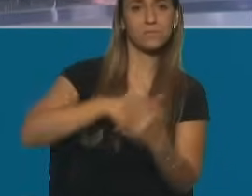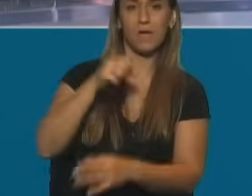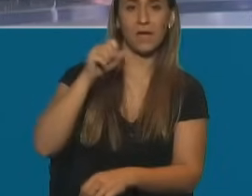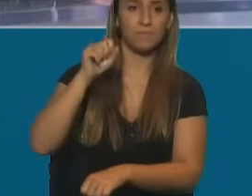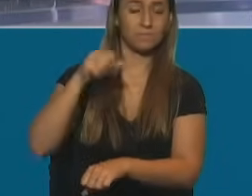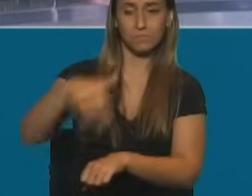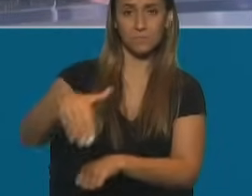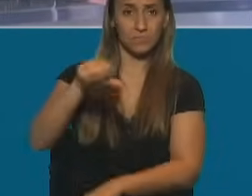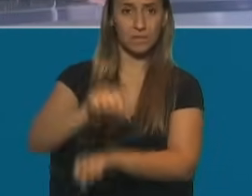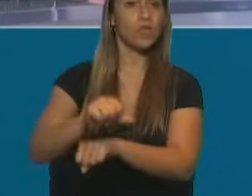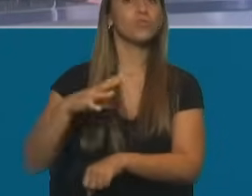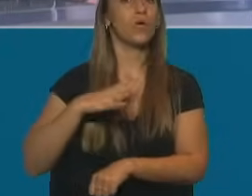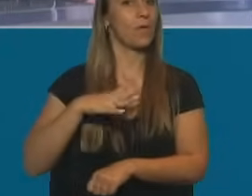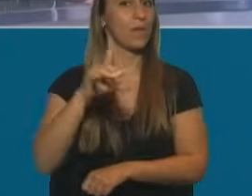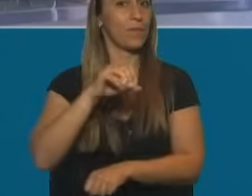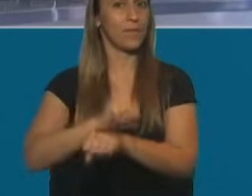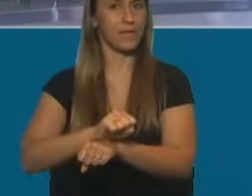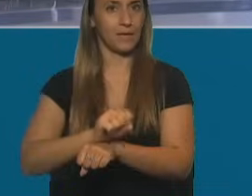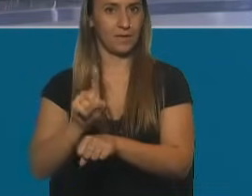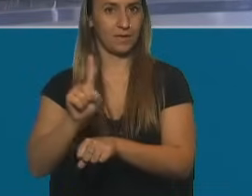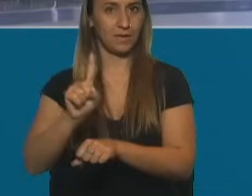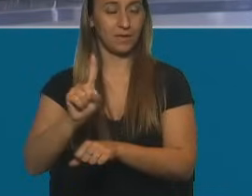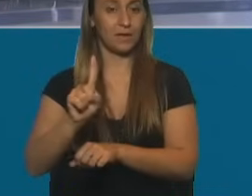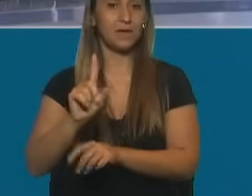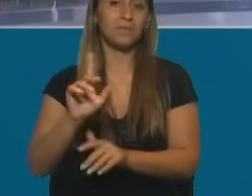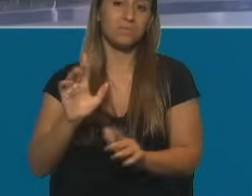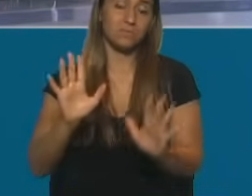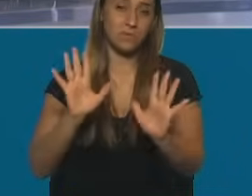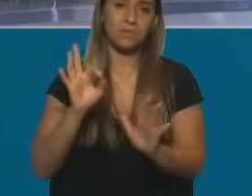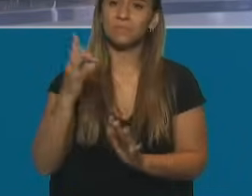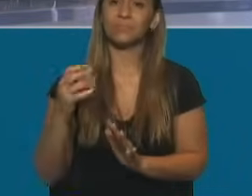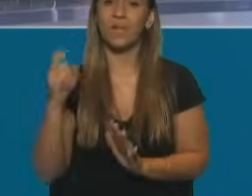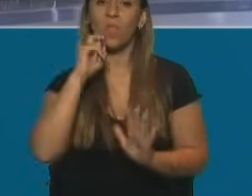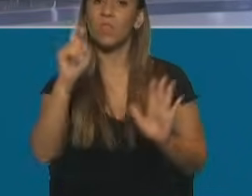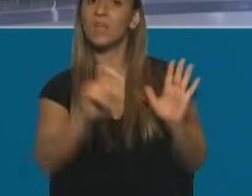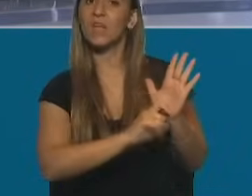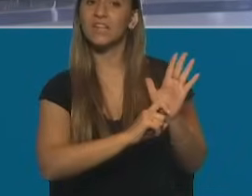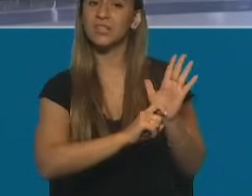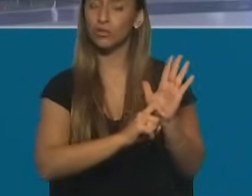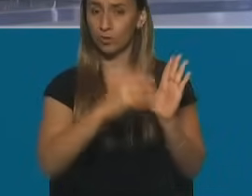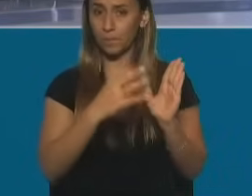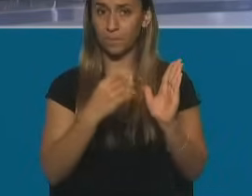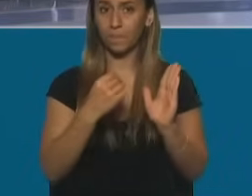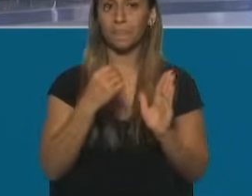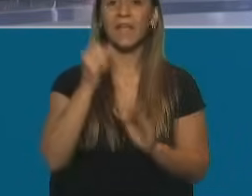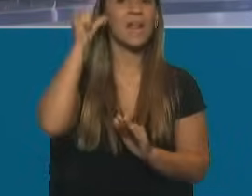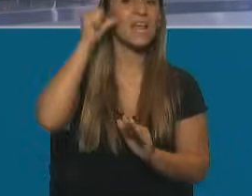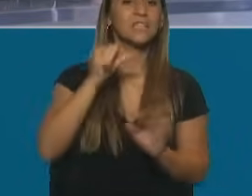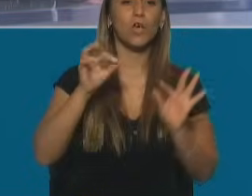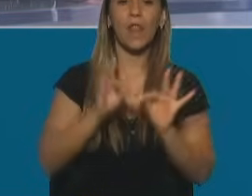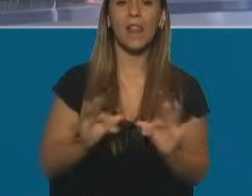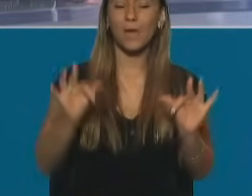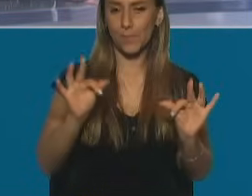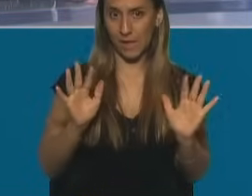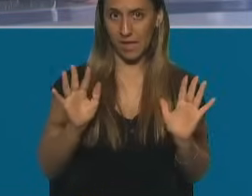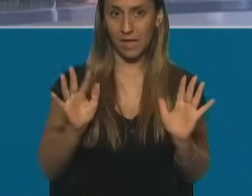ha sido detenido. En principio, el delito que se le va a imputar es el de lesiones leves.